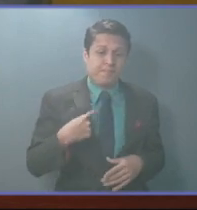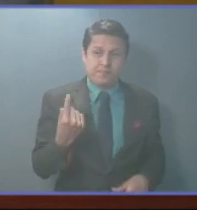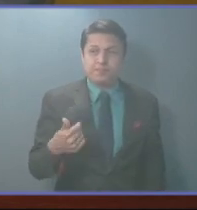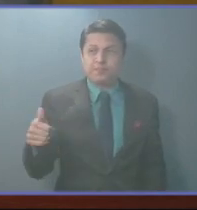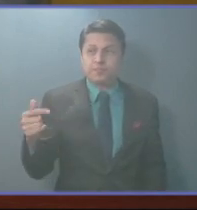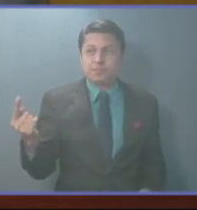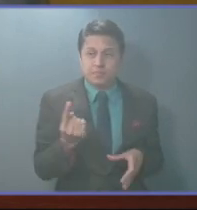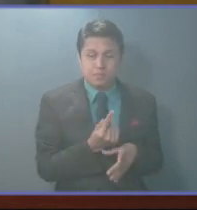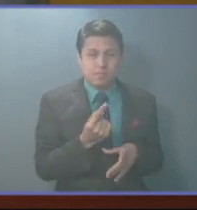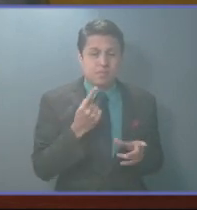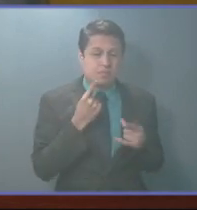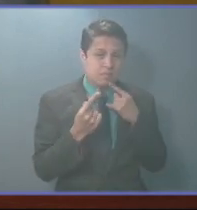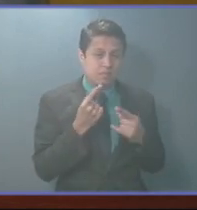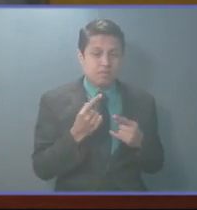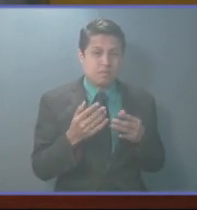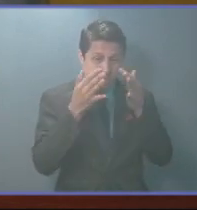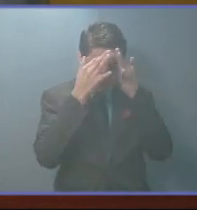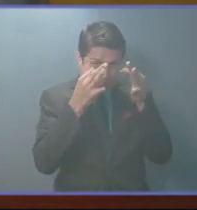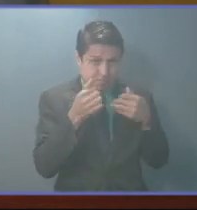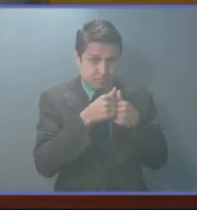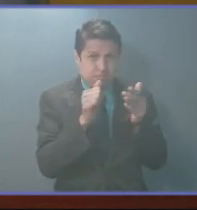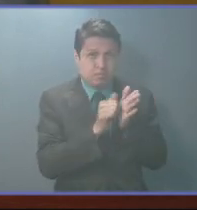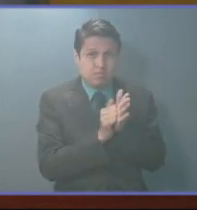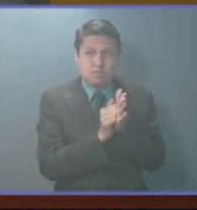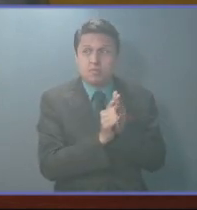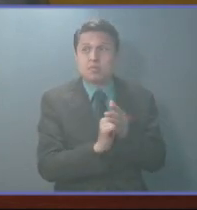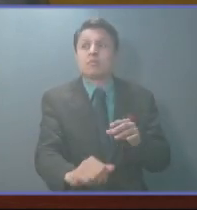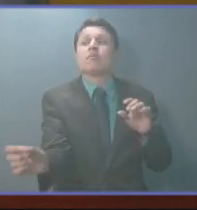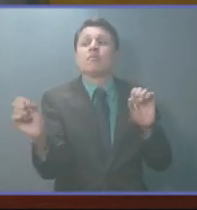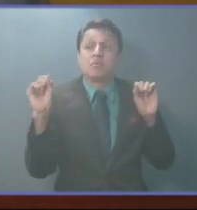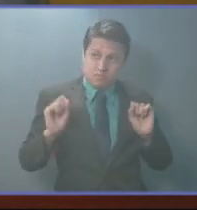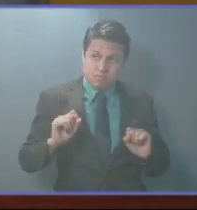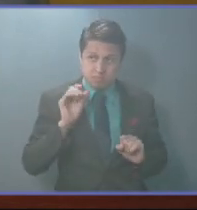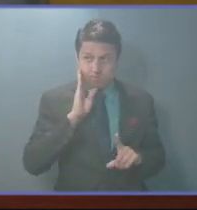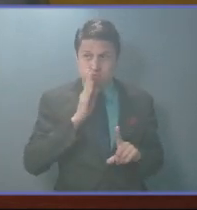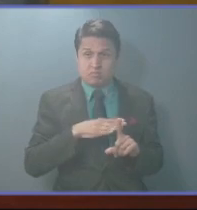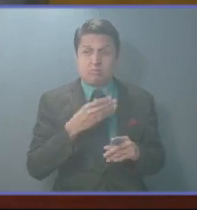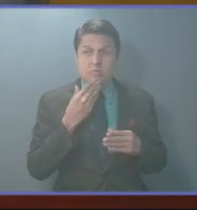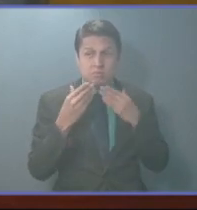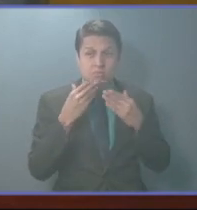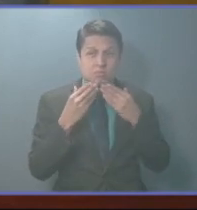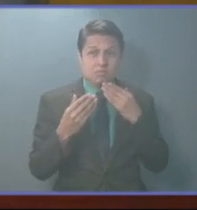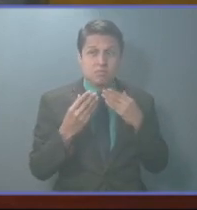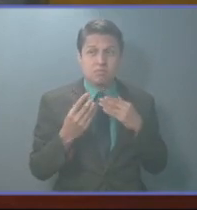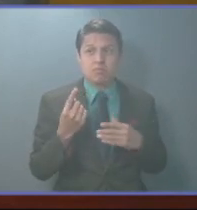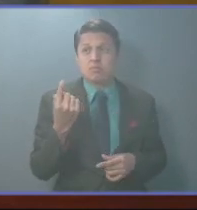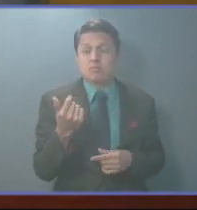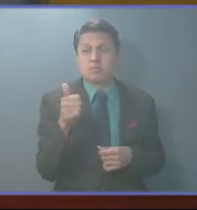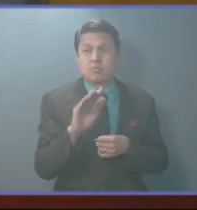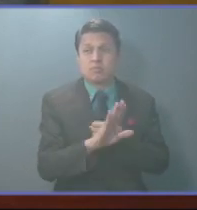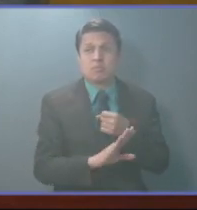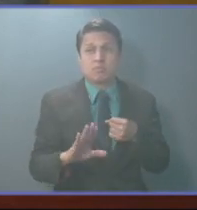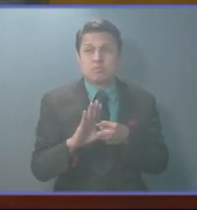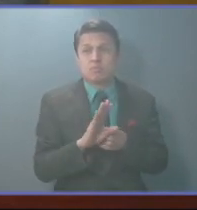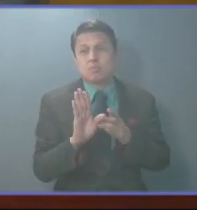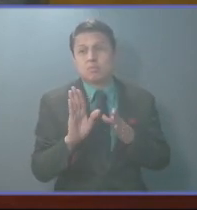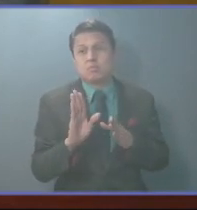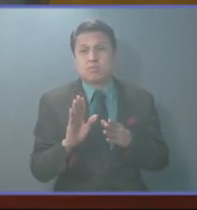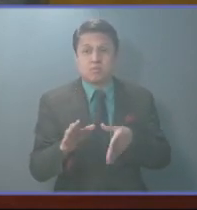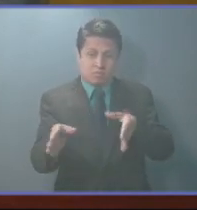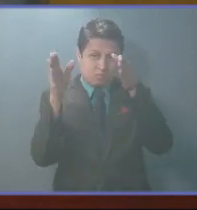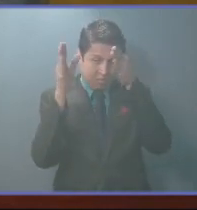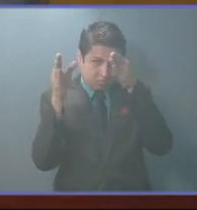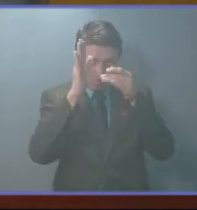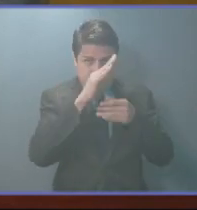caso. La resolución de la Asamblea será vinculante cuando se refiera a los jefes de seguridad pública o de inteligencia del